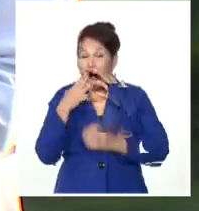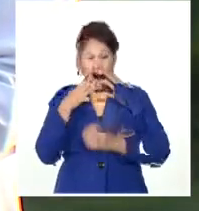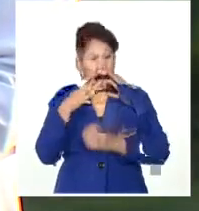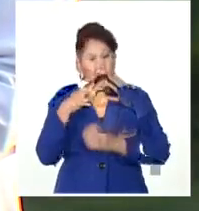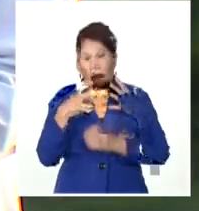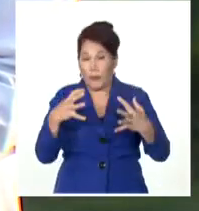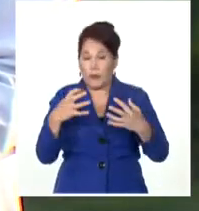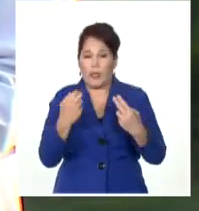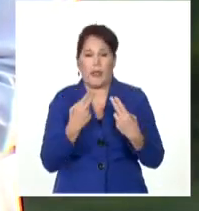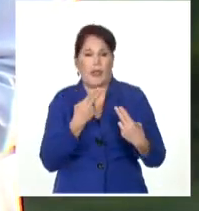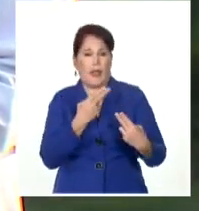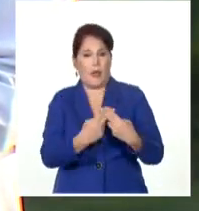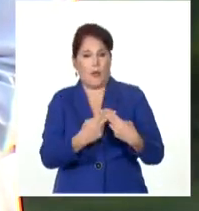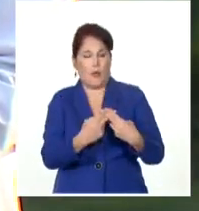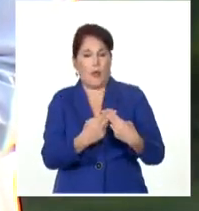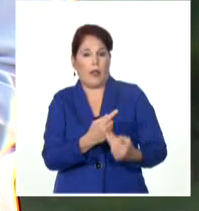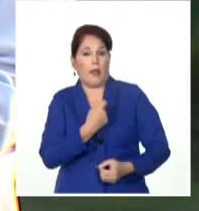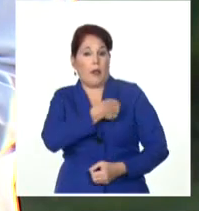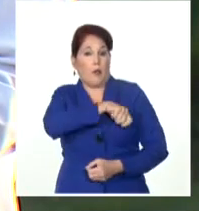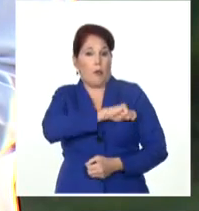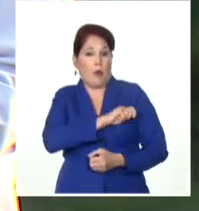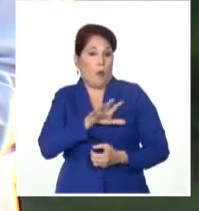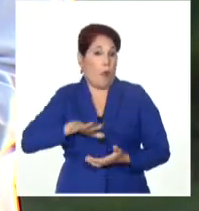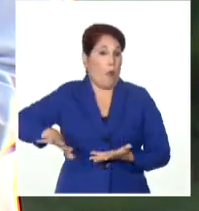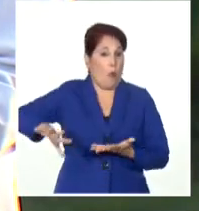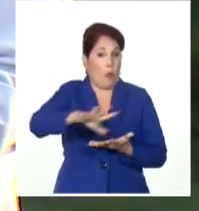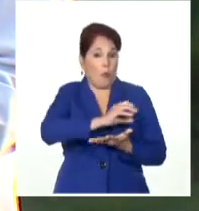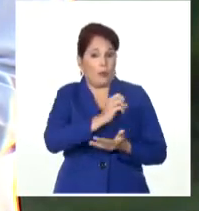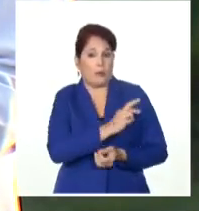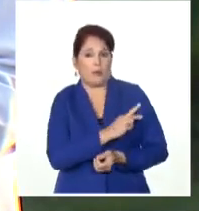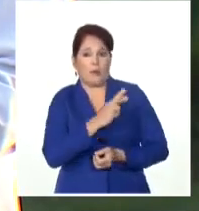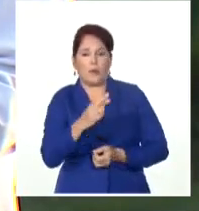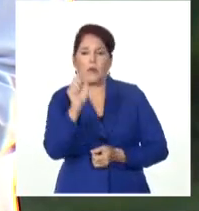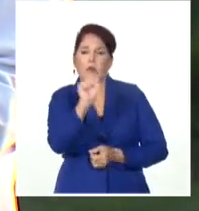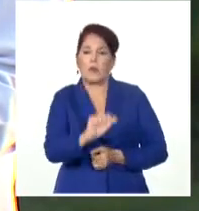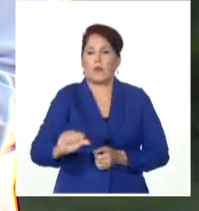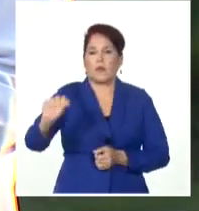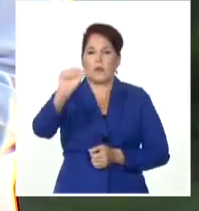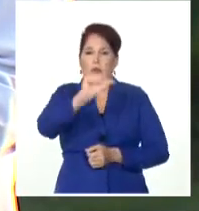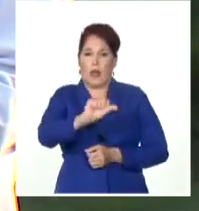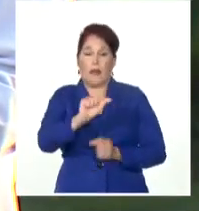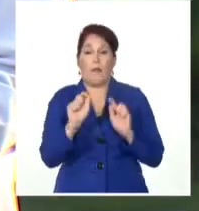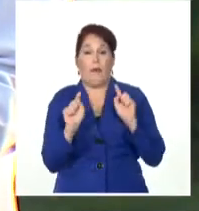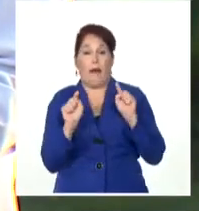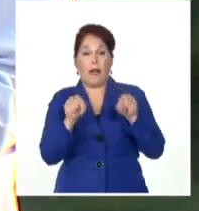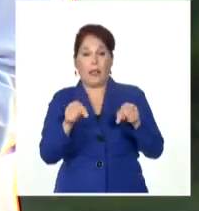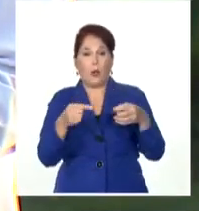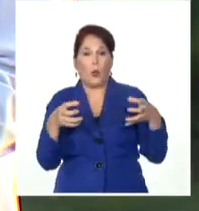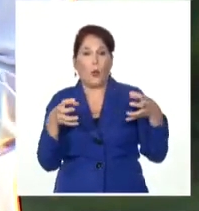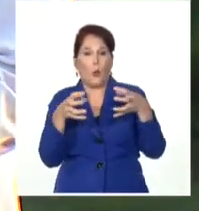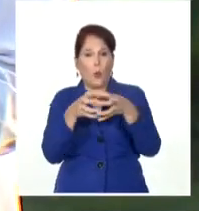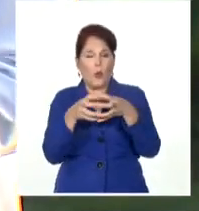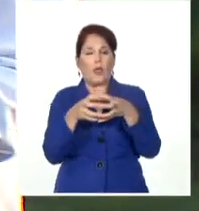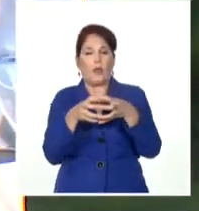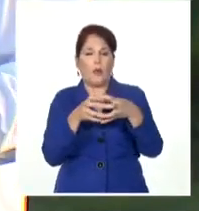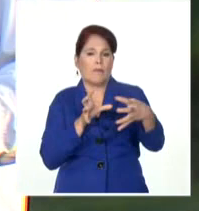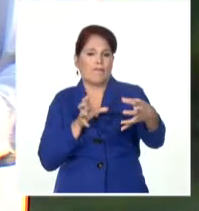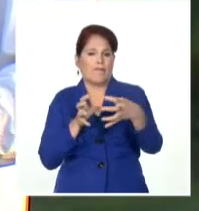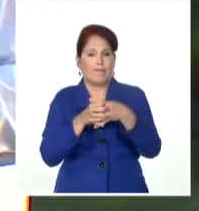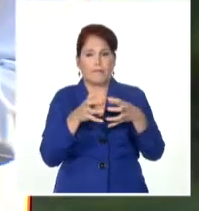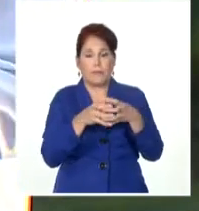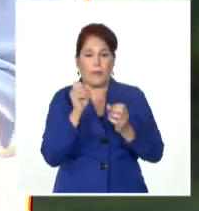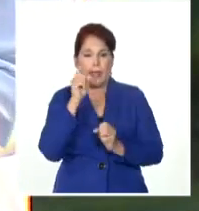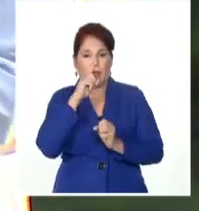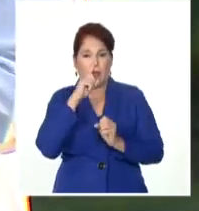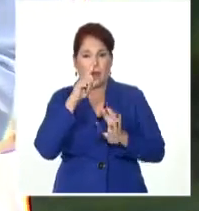fruto del heroísmo de un conjunto de pueblos que la revolución y el socialismo habían unido y entrelazado». Fin